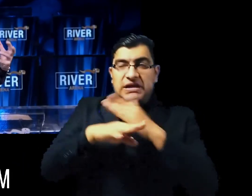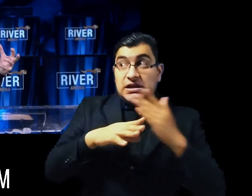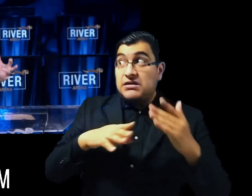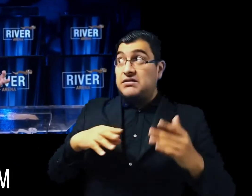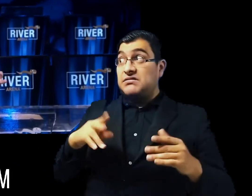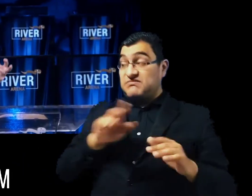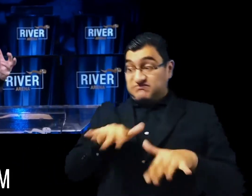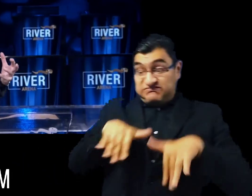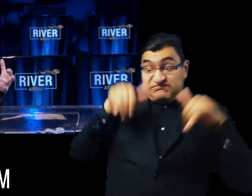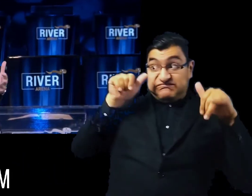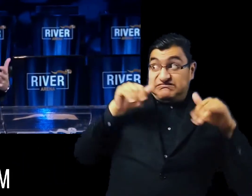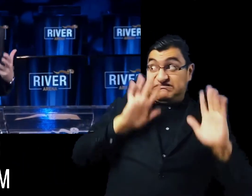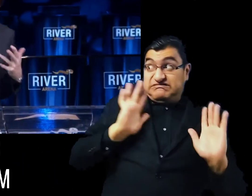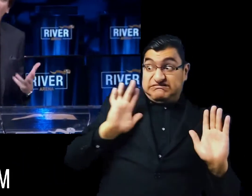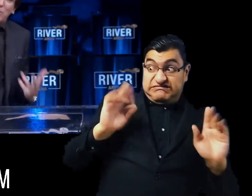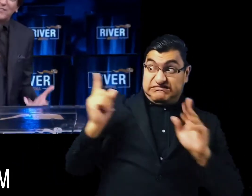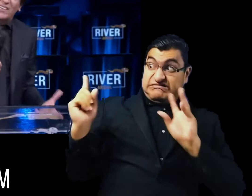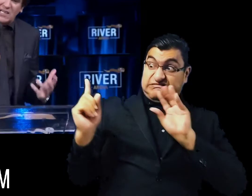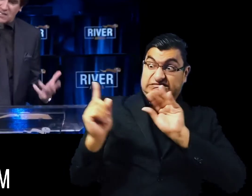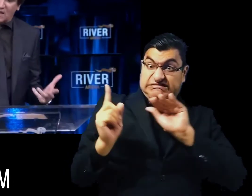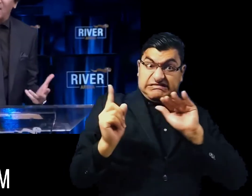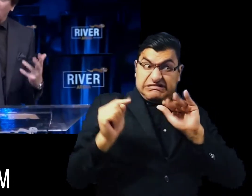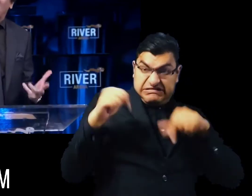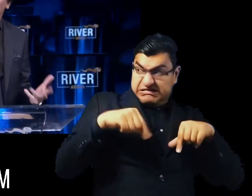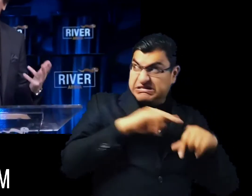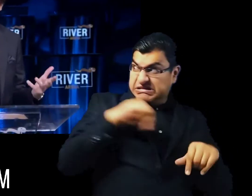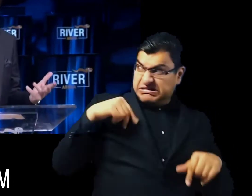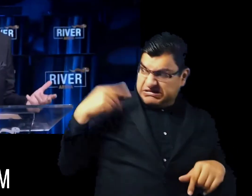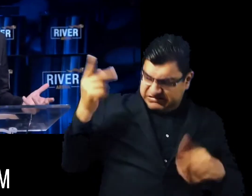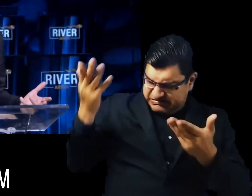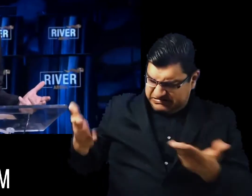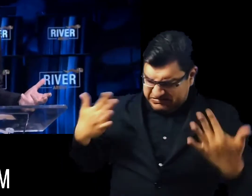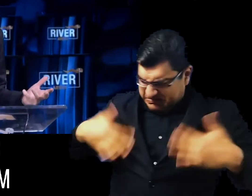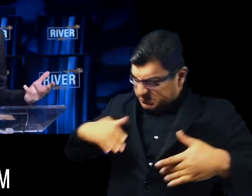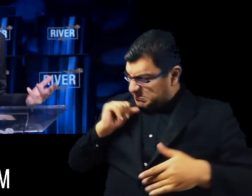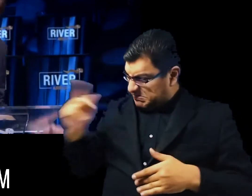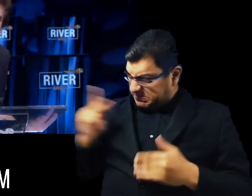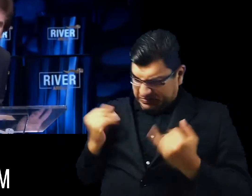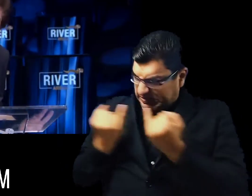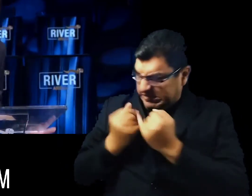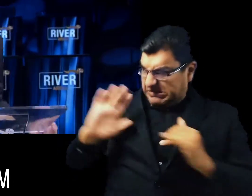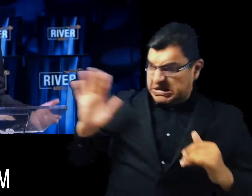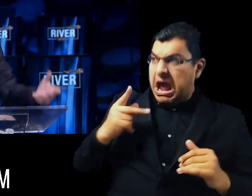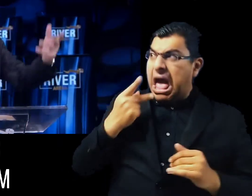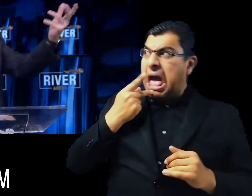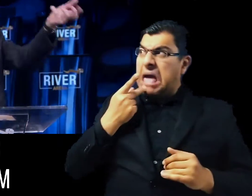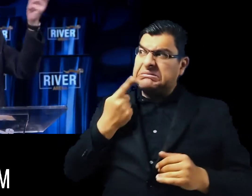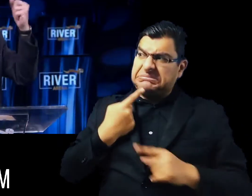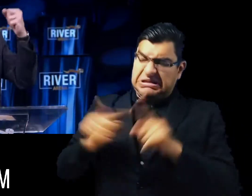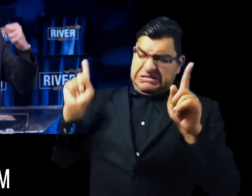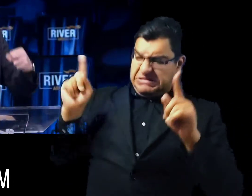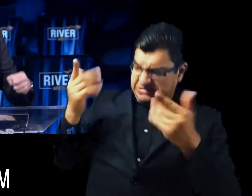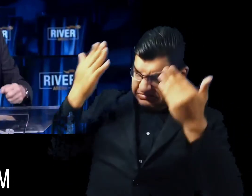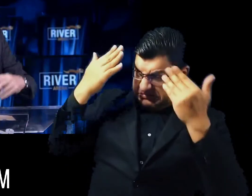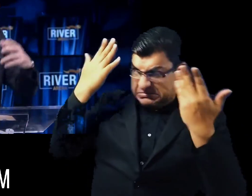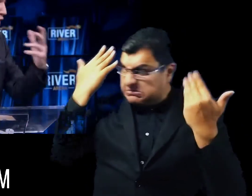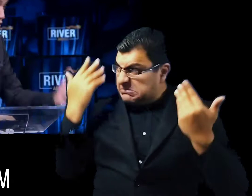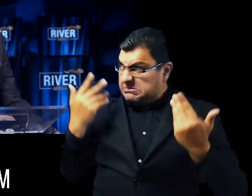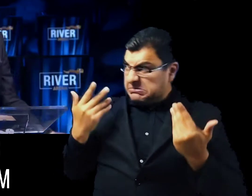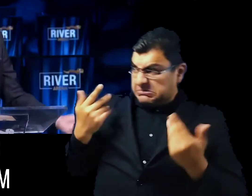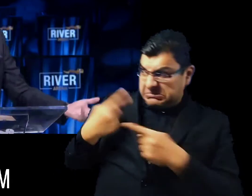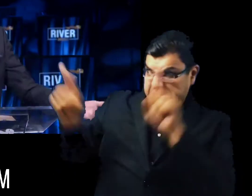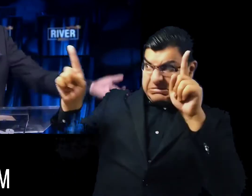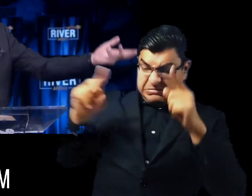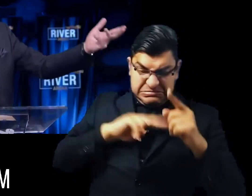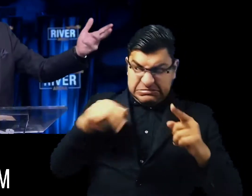hacía un hueco, se le hacía sentir incómodo como diciendo no perteneces aquí, no te vistes como nosotros, no hablas como nosotros, no te peinas como nosotros,